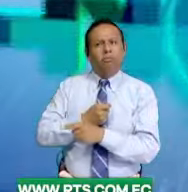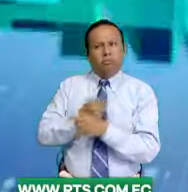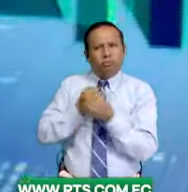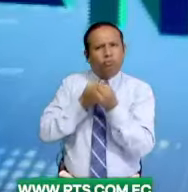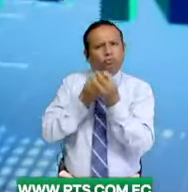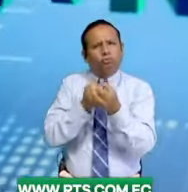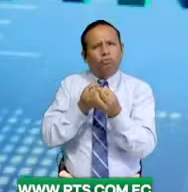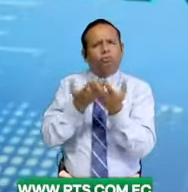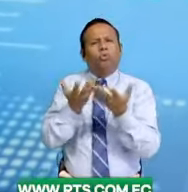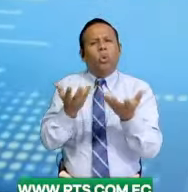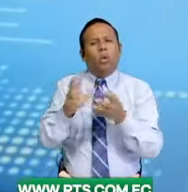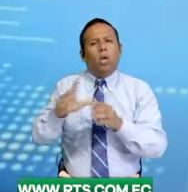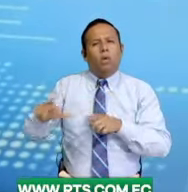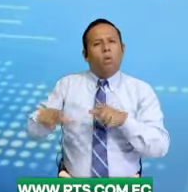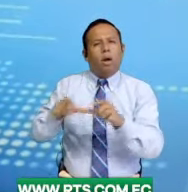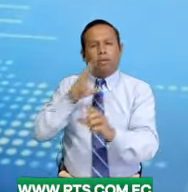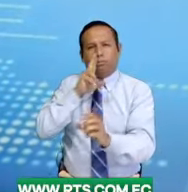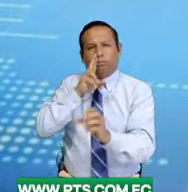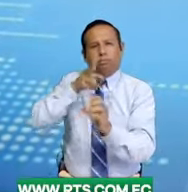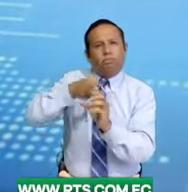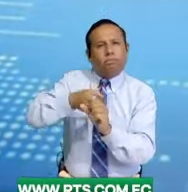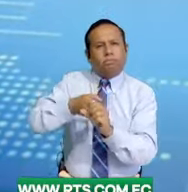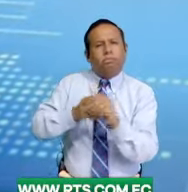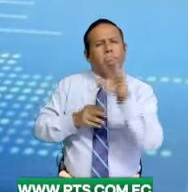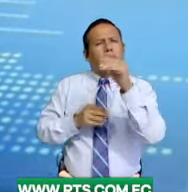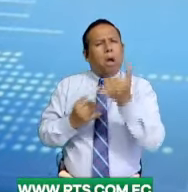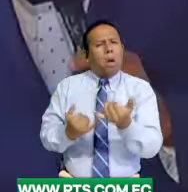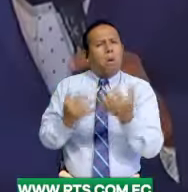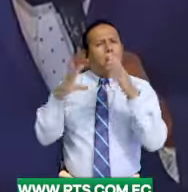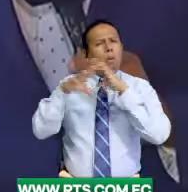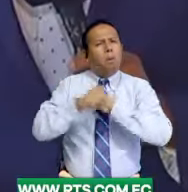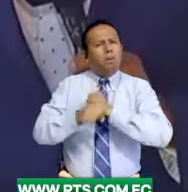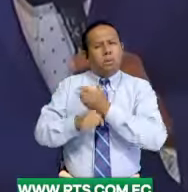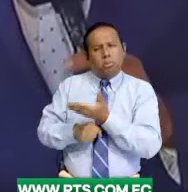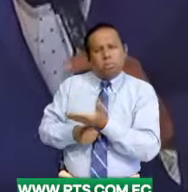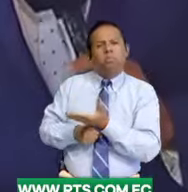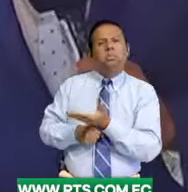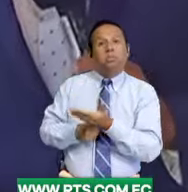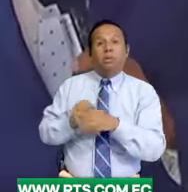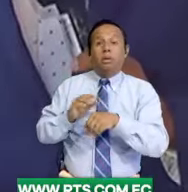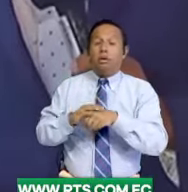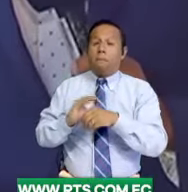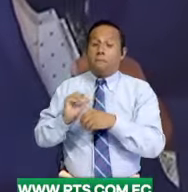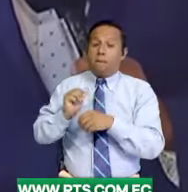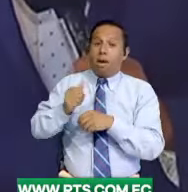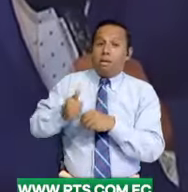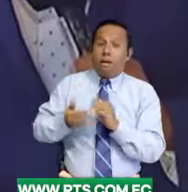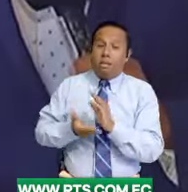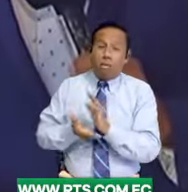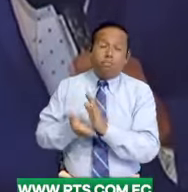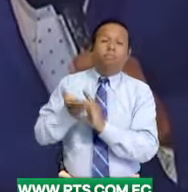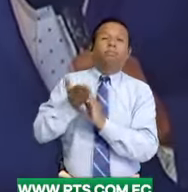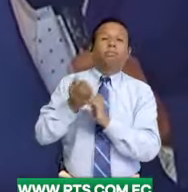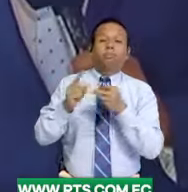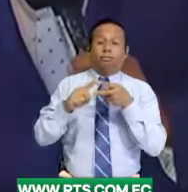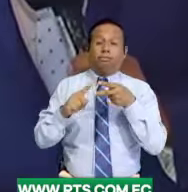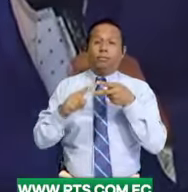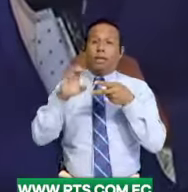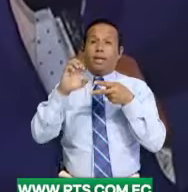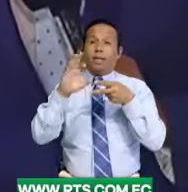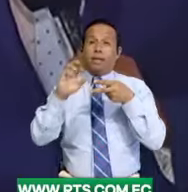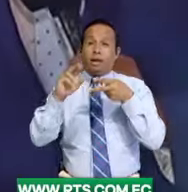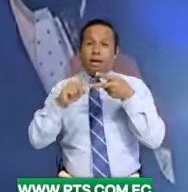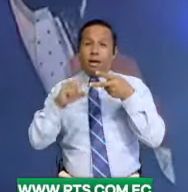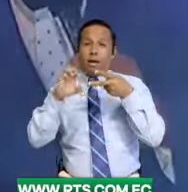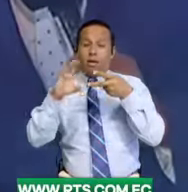servicios para contarnos cuál es el ambiente a esta hora, precisamente antes de que suba el precio de las gasolinas Extra y Ecopaís. Adelante con tu reporte, Charlie. Una